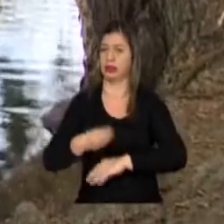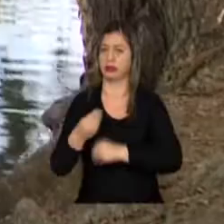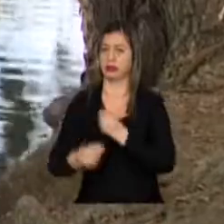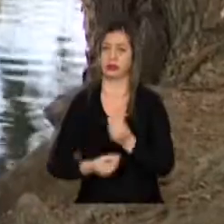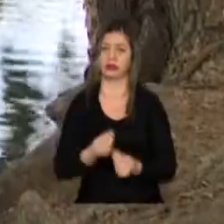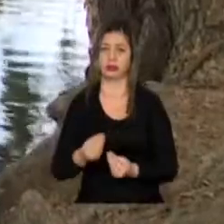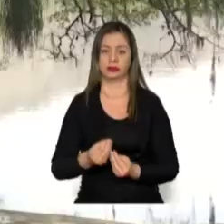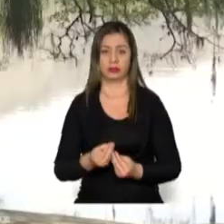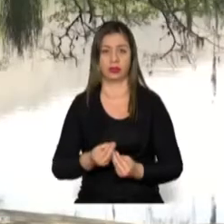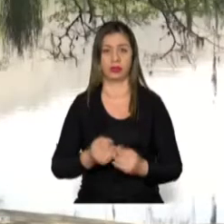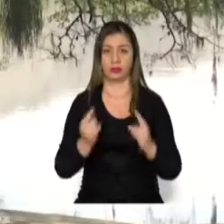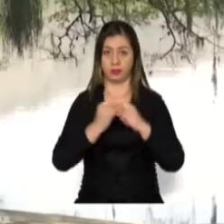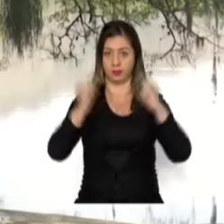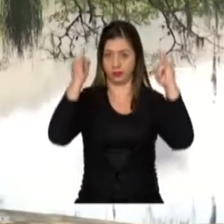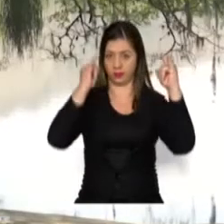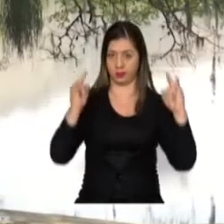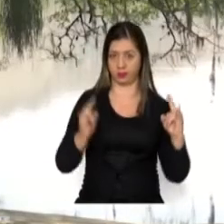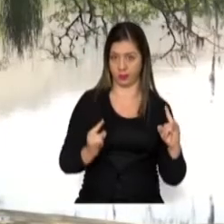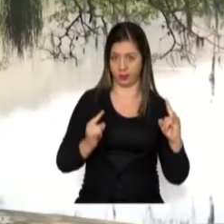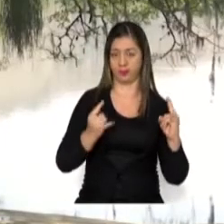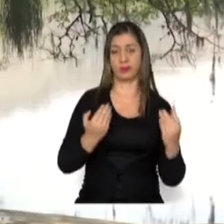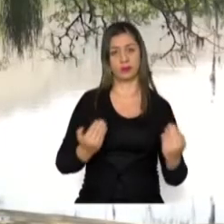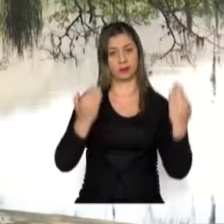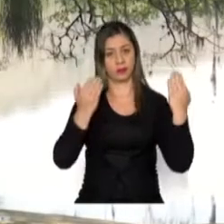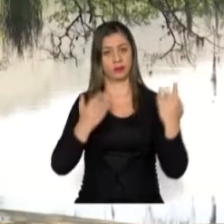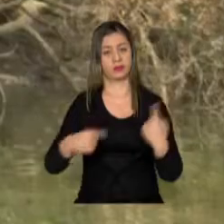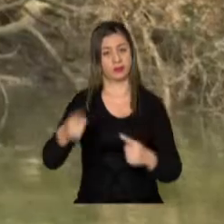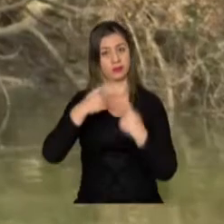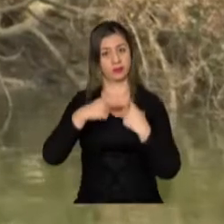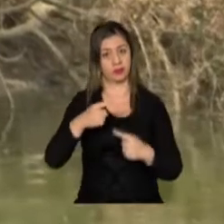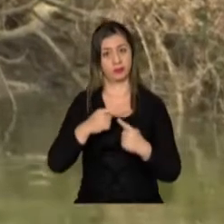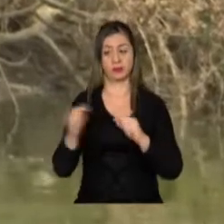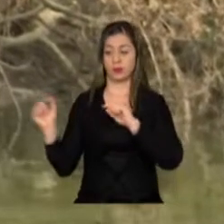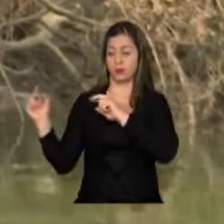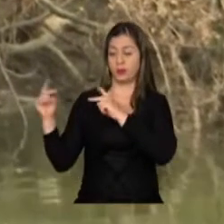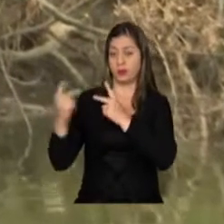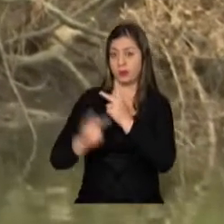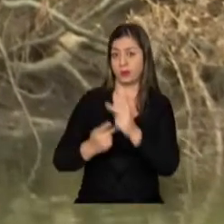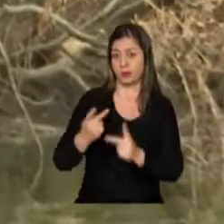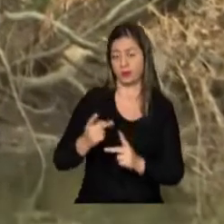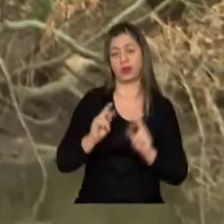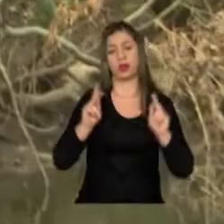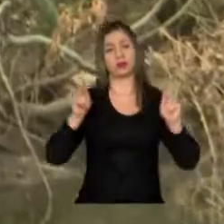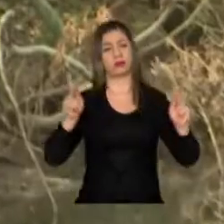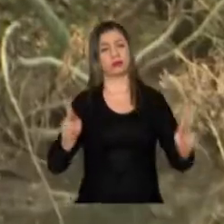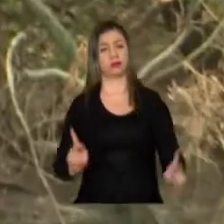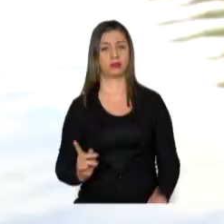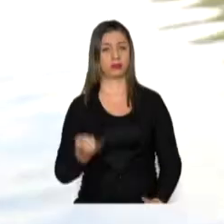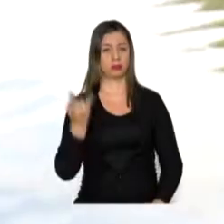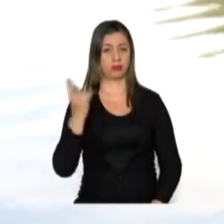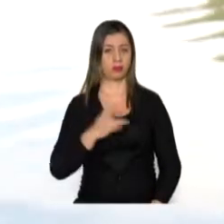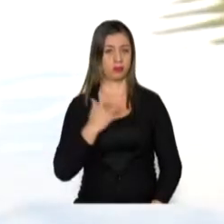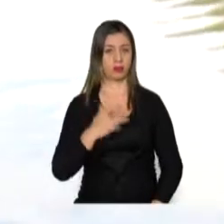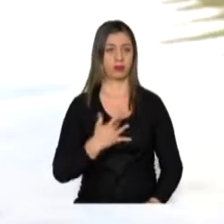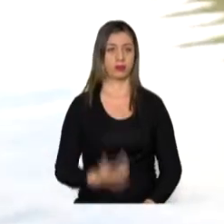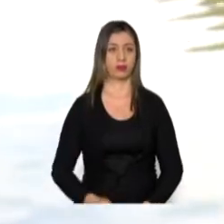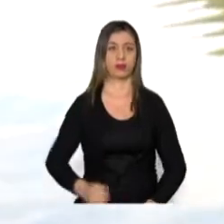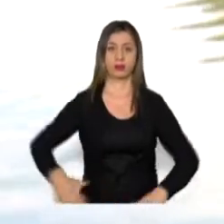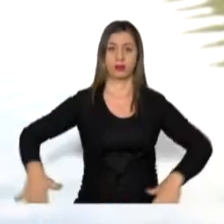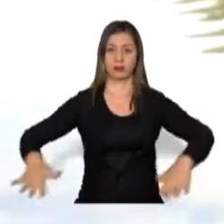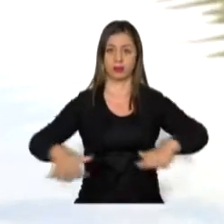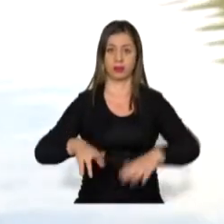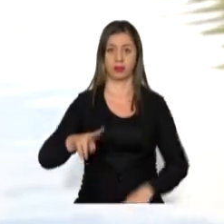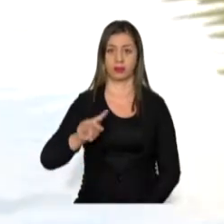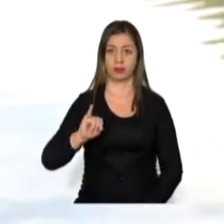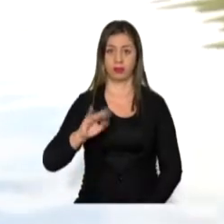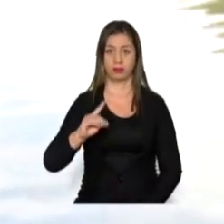unas casetas ecológicas para que quienes nos visitan puedan descansar en un momento determinado. Desde el humedal Videles,